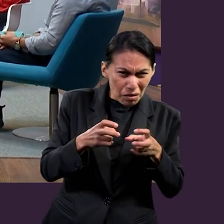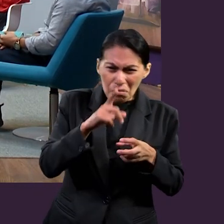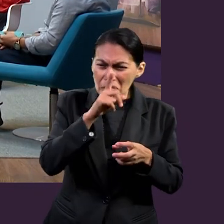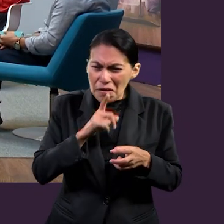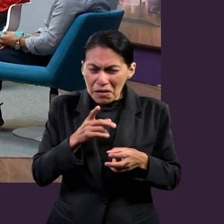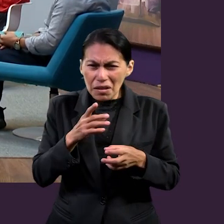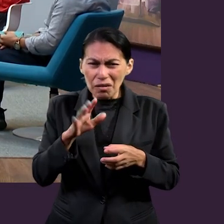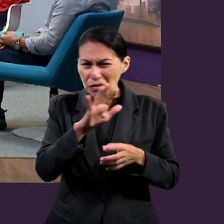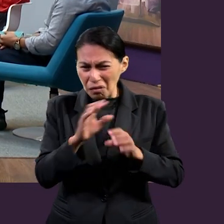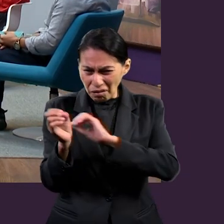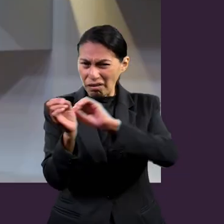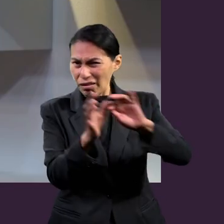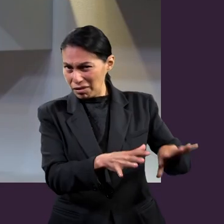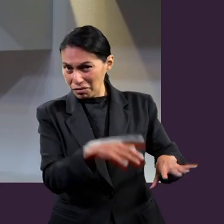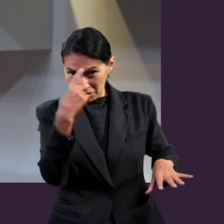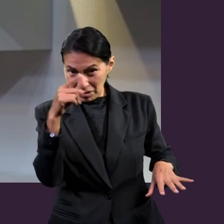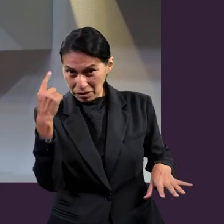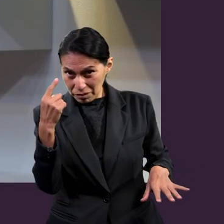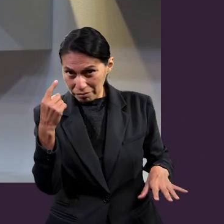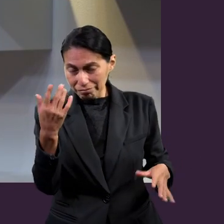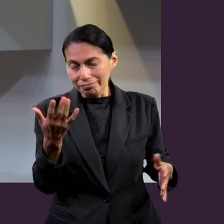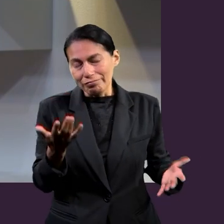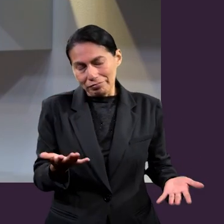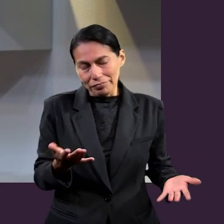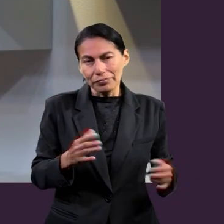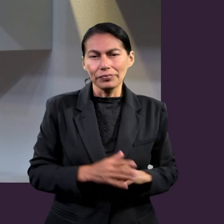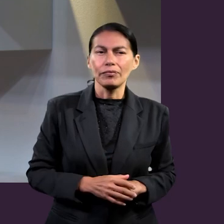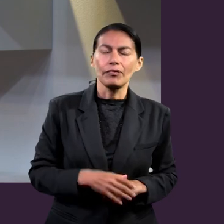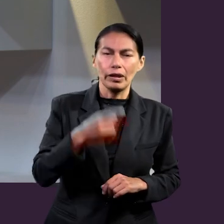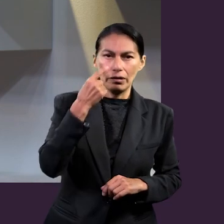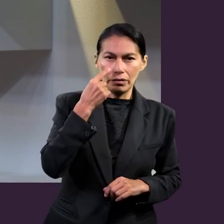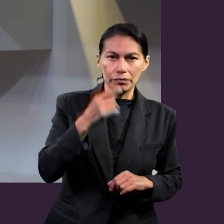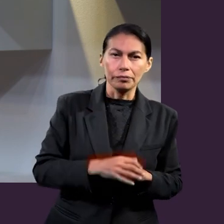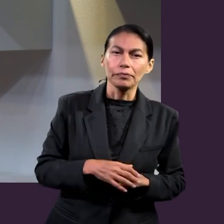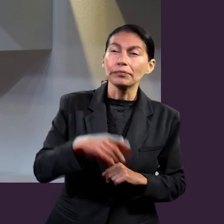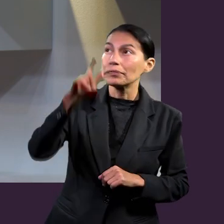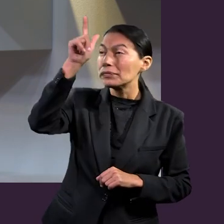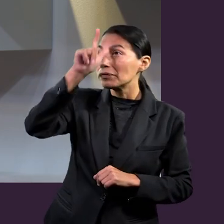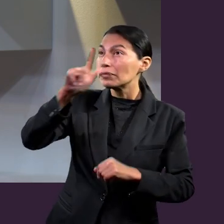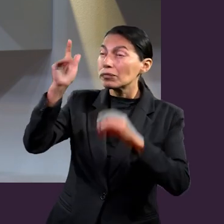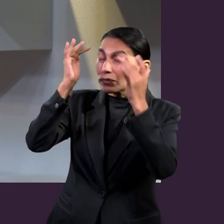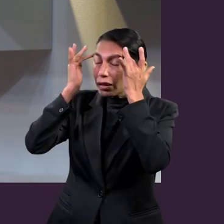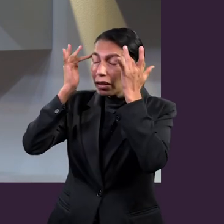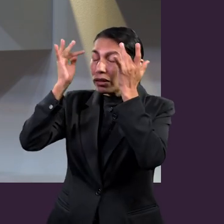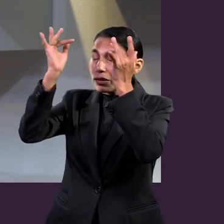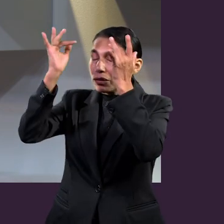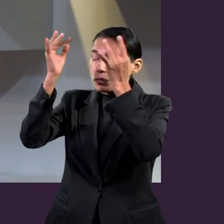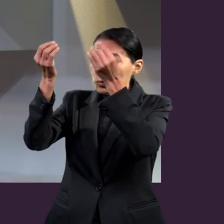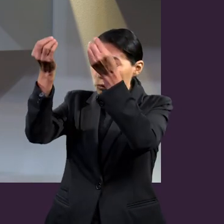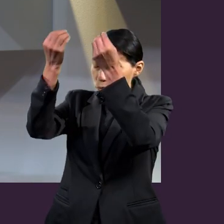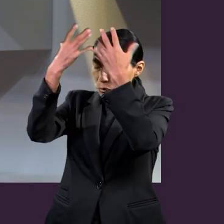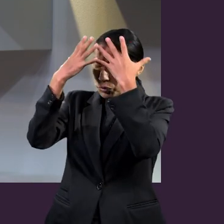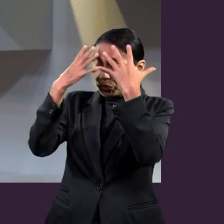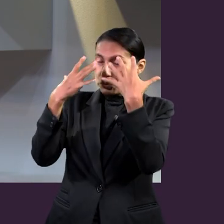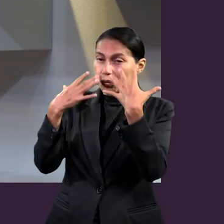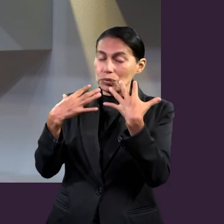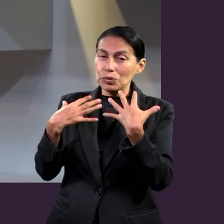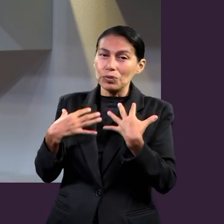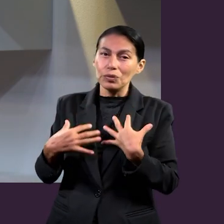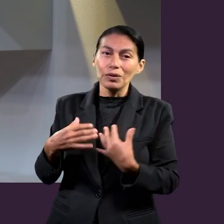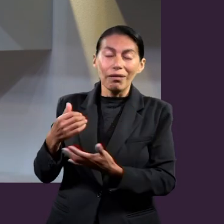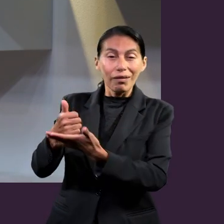decir chisme o mentiras. Y para eso hay un elemento muy especial, el Espíritu Santo.